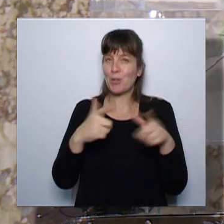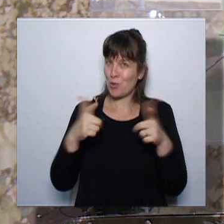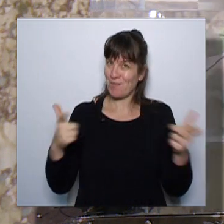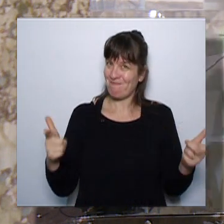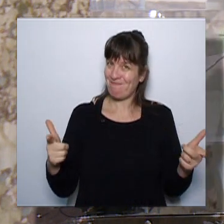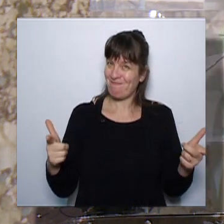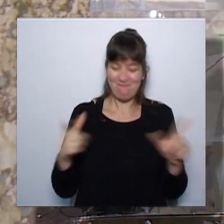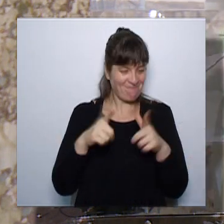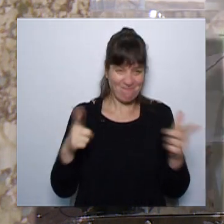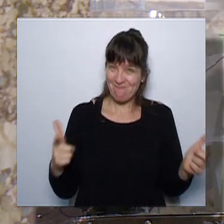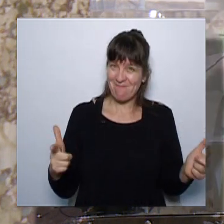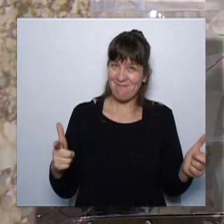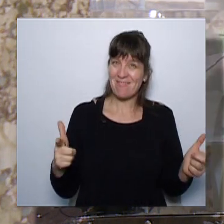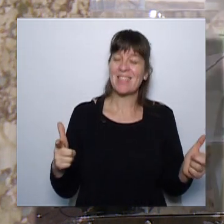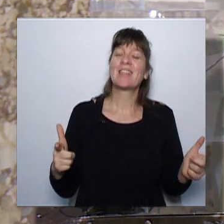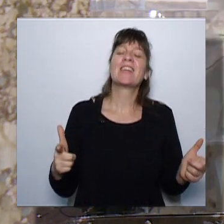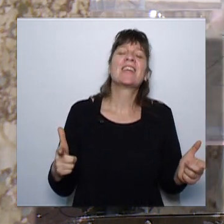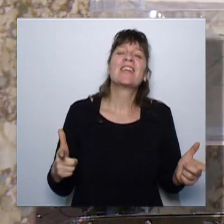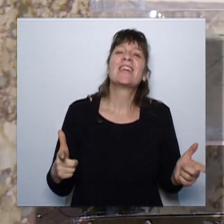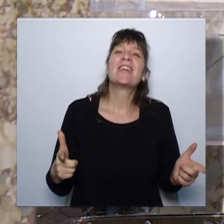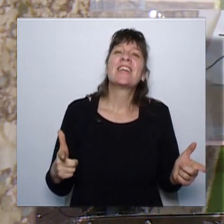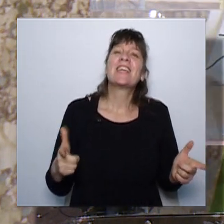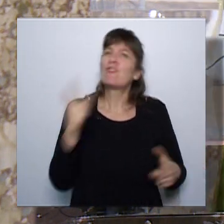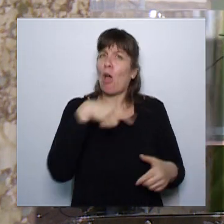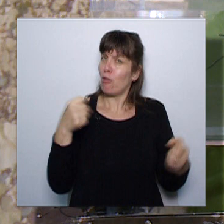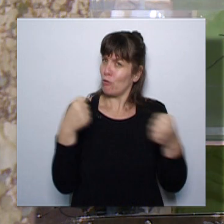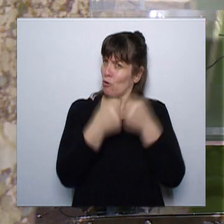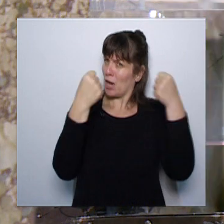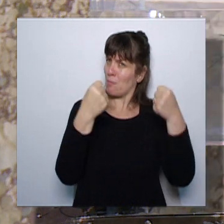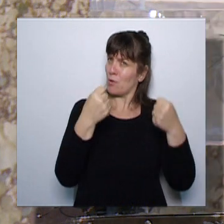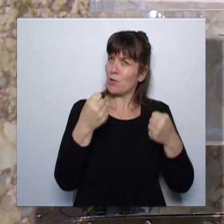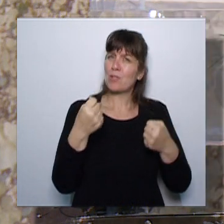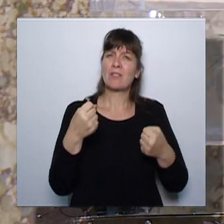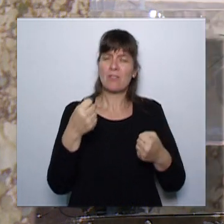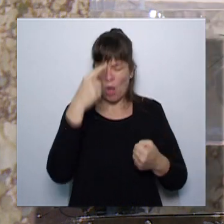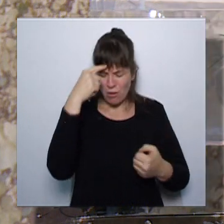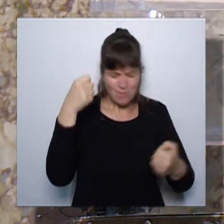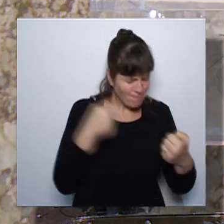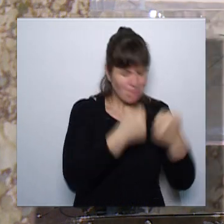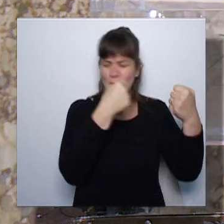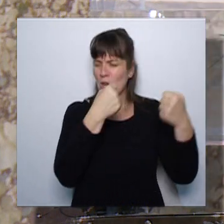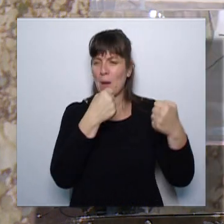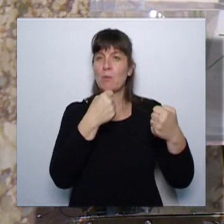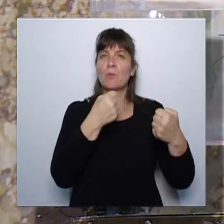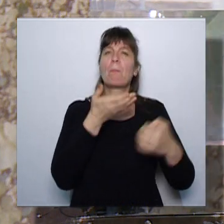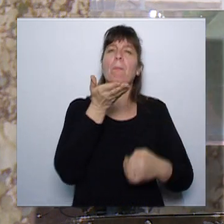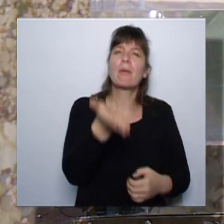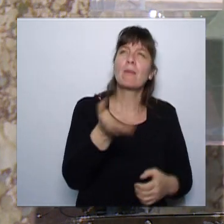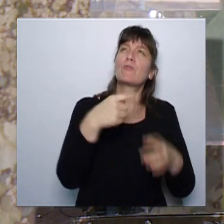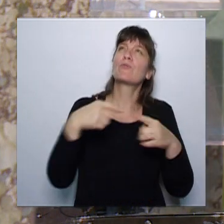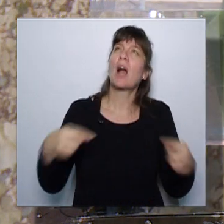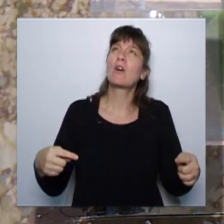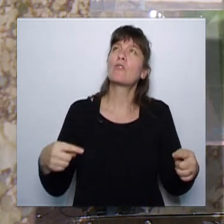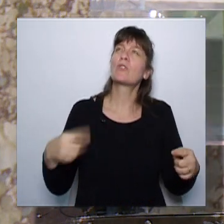tenemos no no tenemos y todos chocamos continuamente con ellos vamos a pedir una cosa